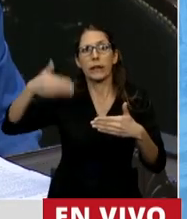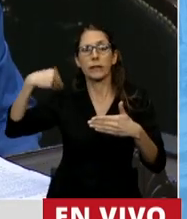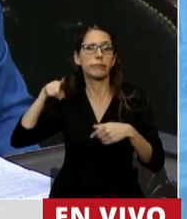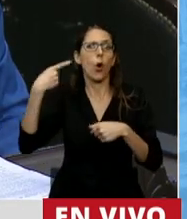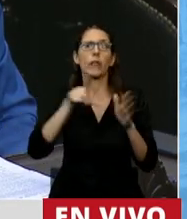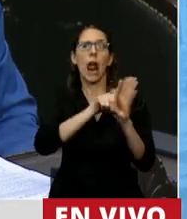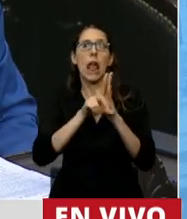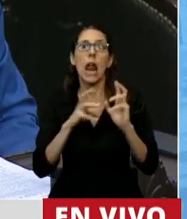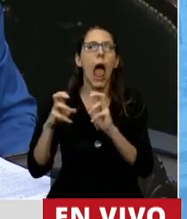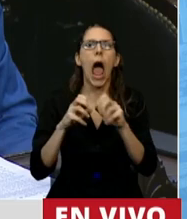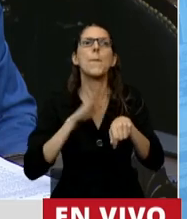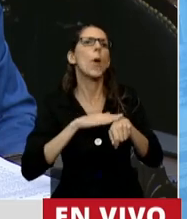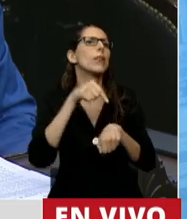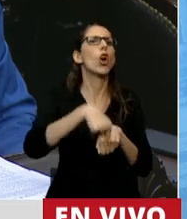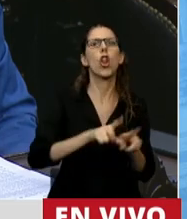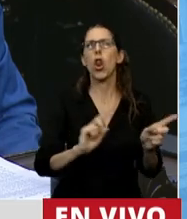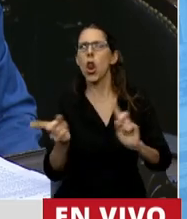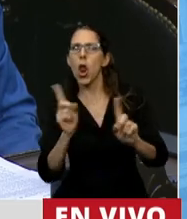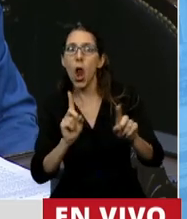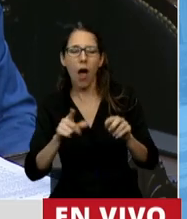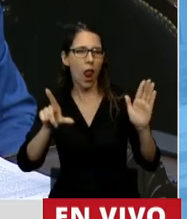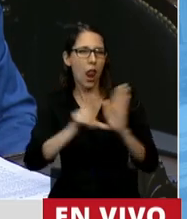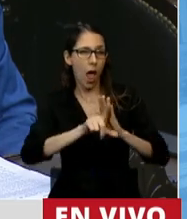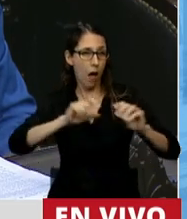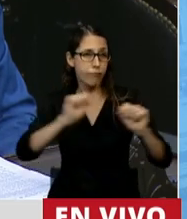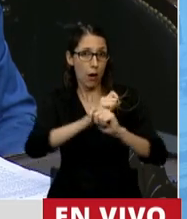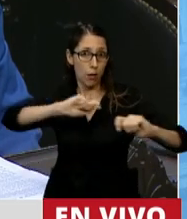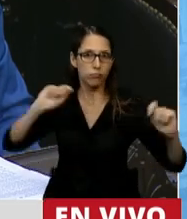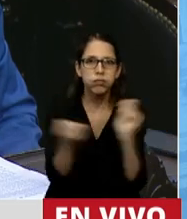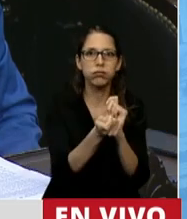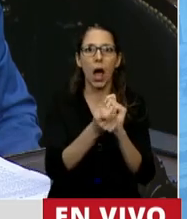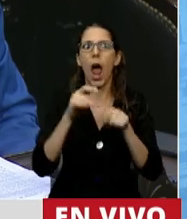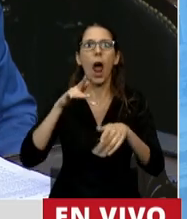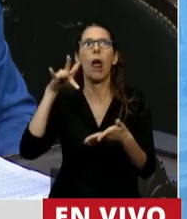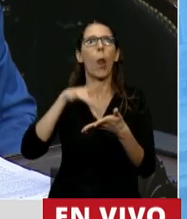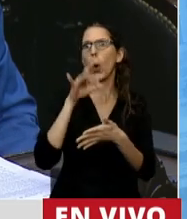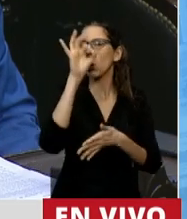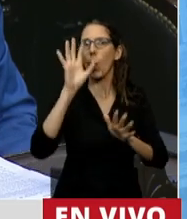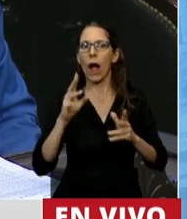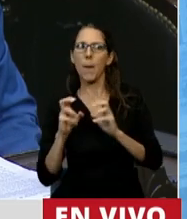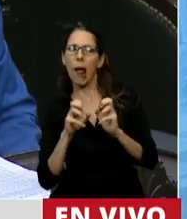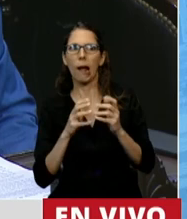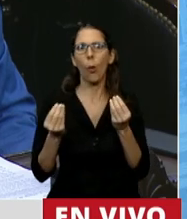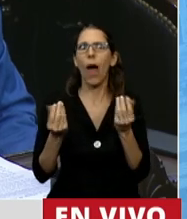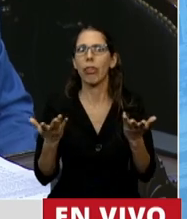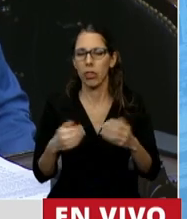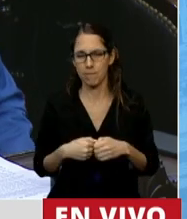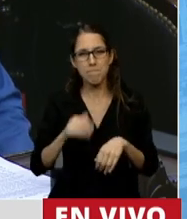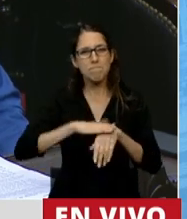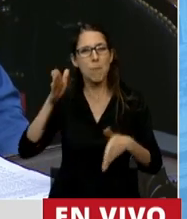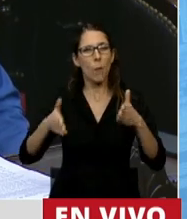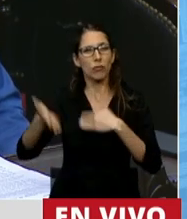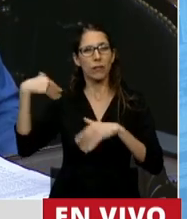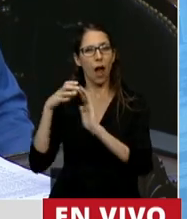leyes que generaron cambios importantes. Mire, cuando Alfonsín trató la ley